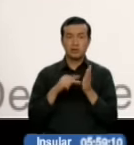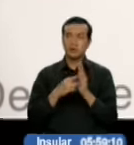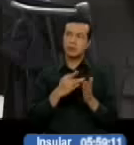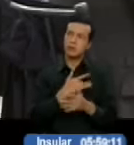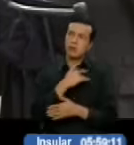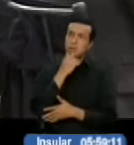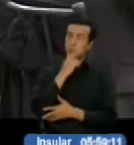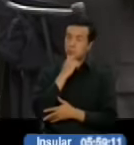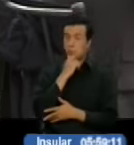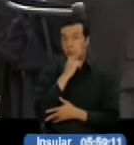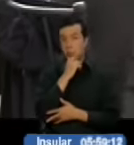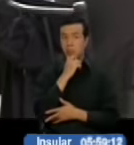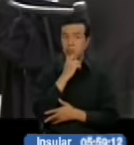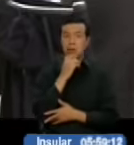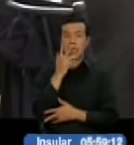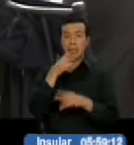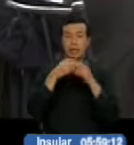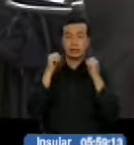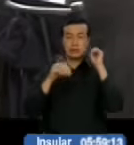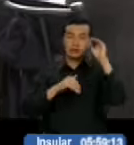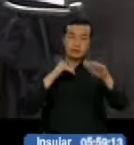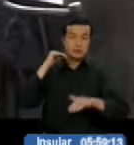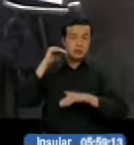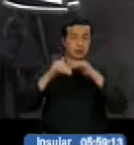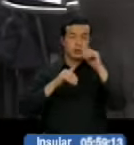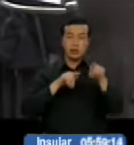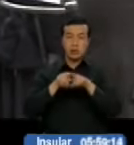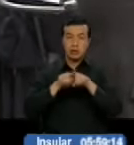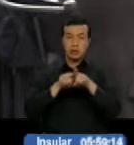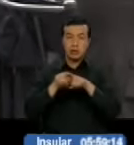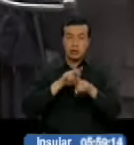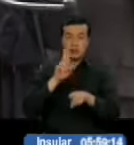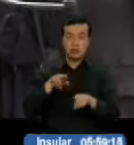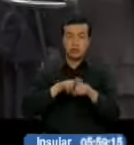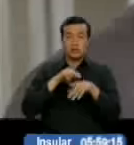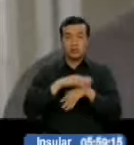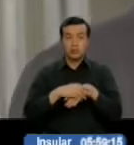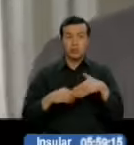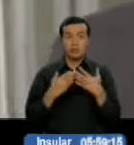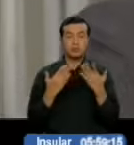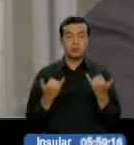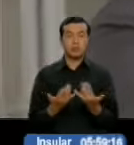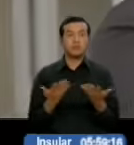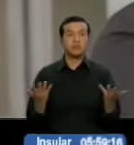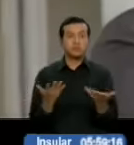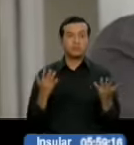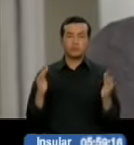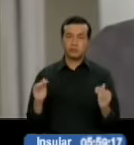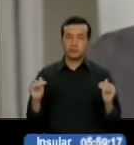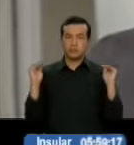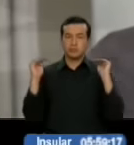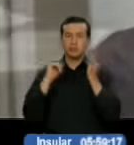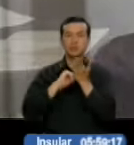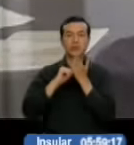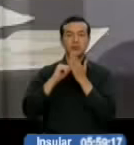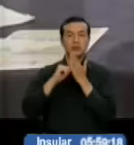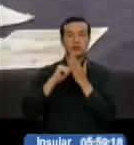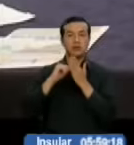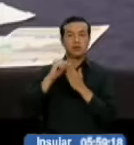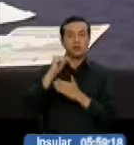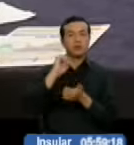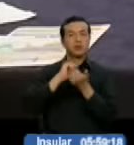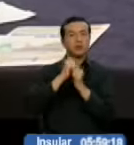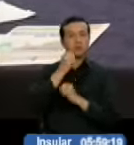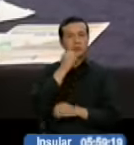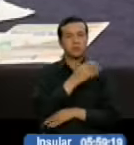expectativa. El ex nadador y múltiple campeón nacional y sudamericano, ahora al mando del Ministerio del Deporte, manifestó